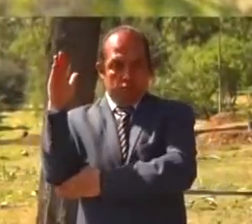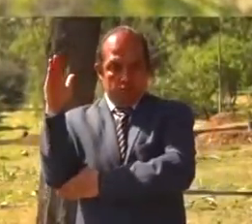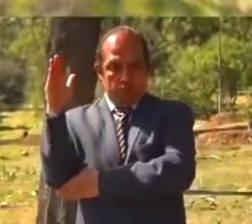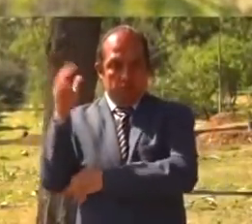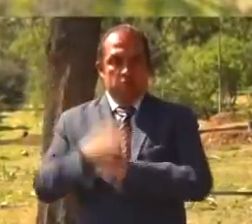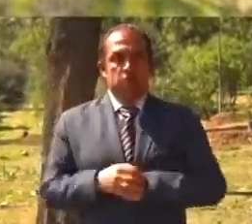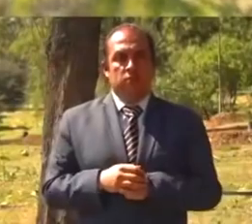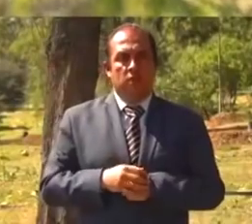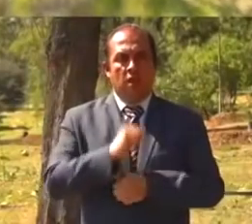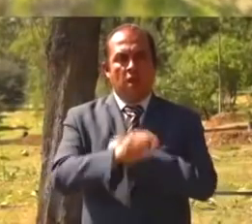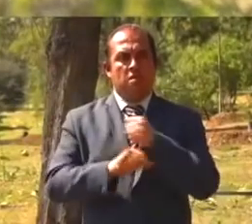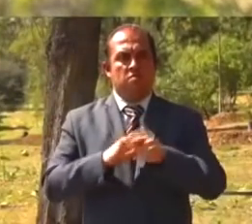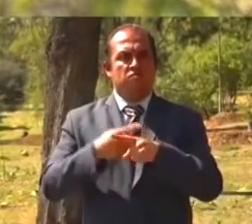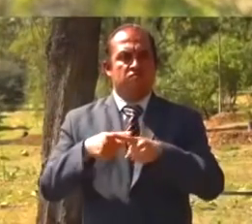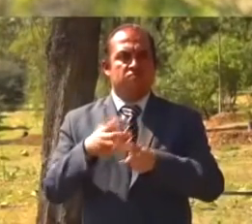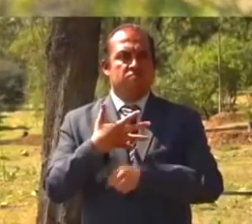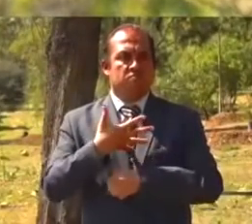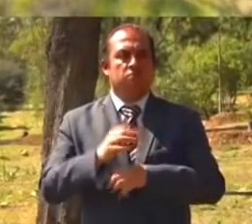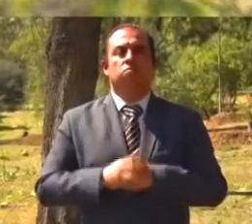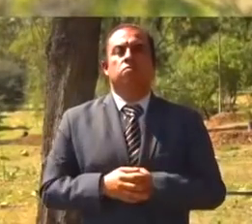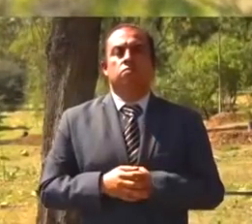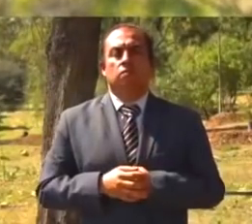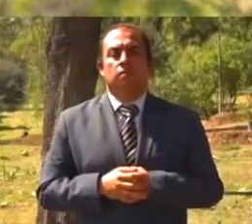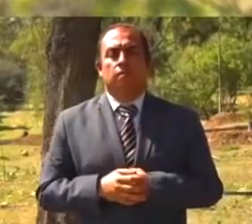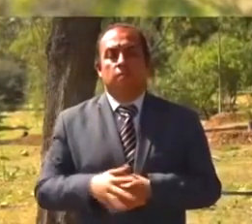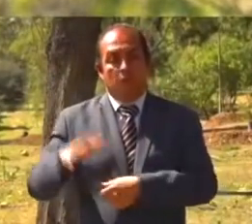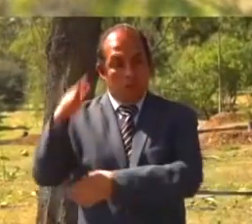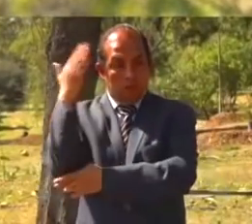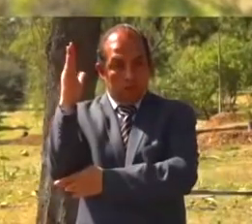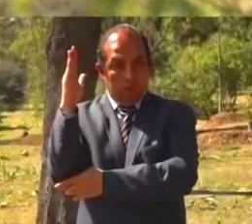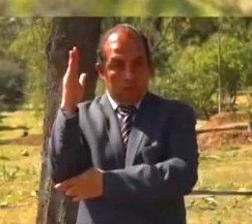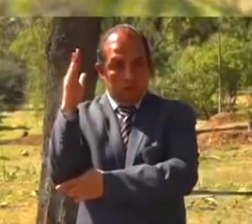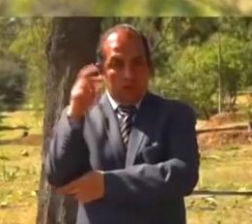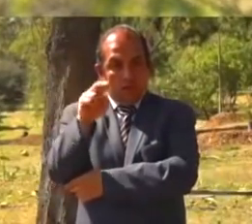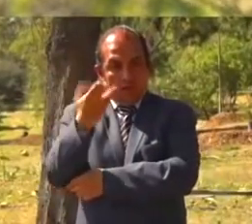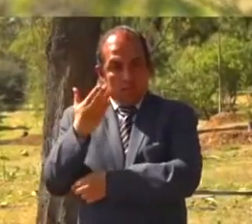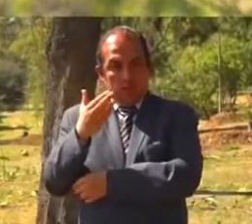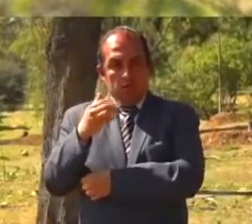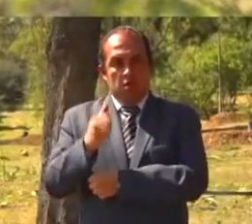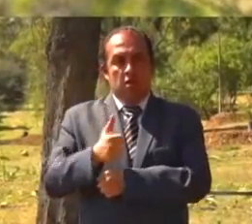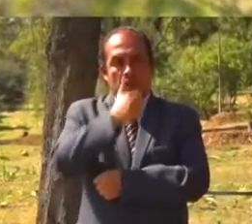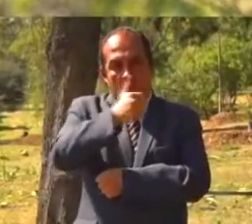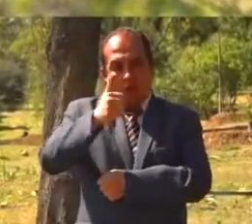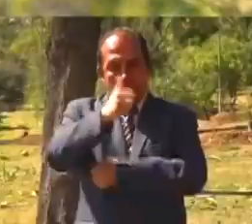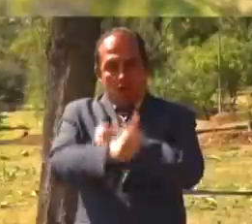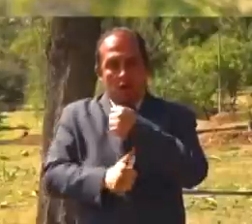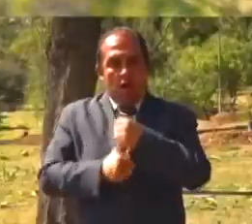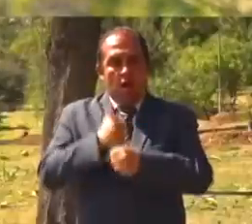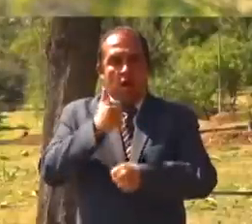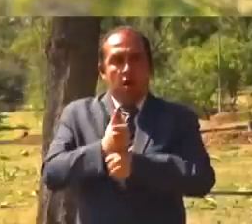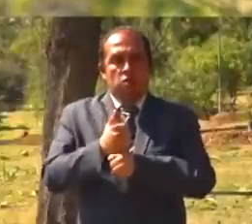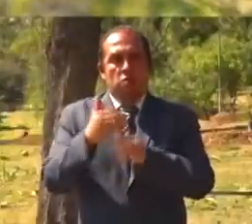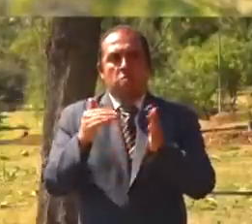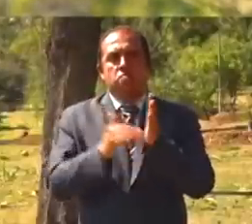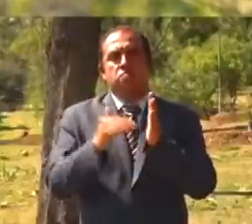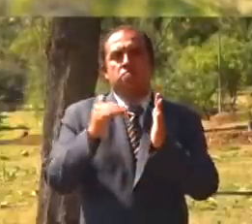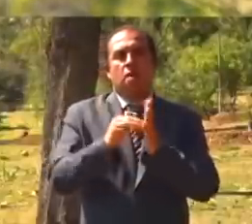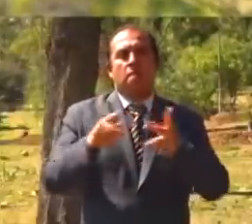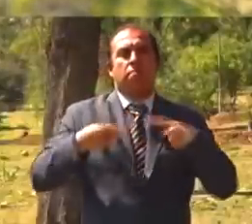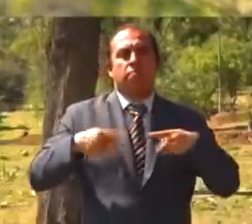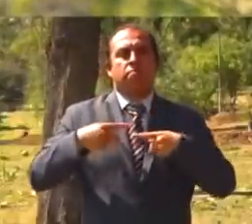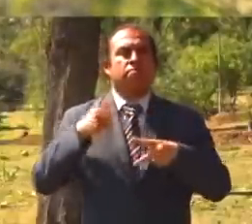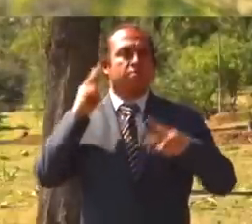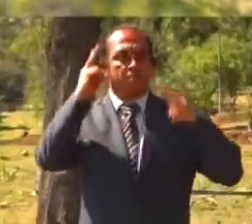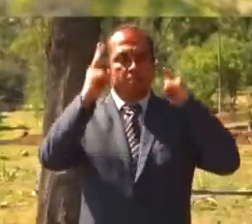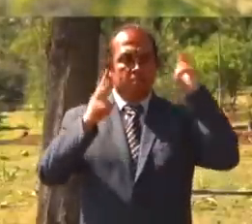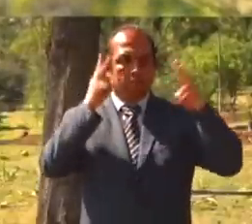bosque de Chapultepec. En el bosque se reciben año con año millones de visitantes. En